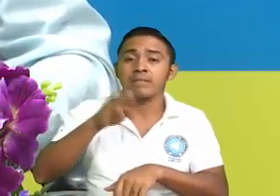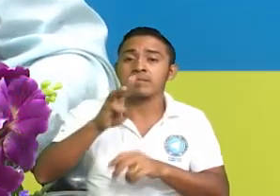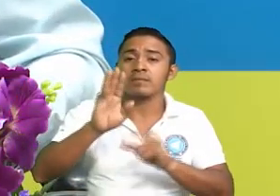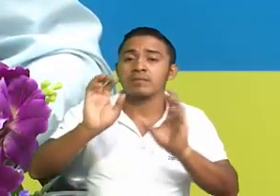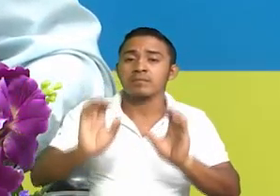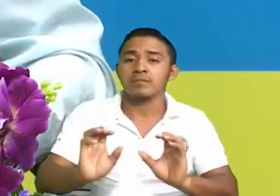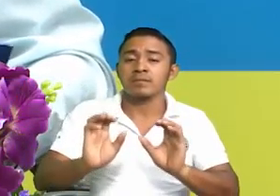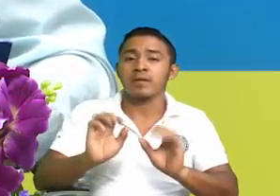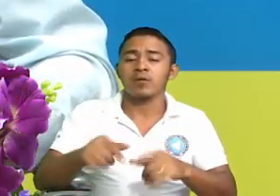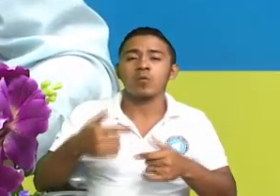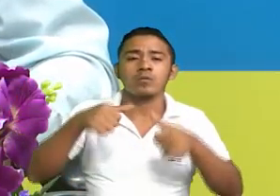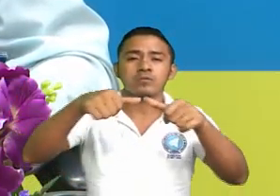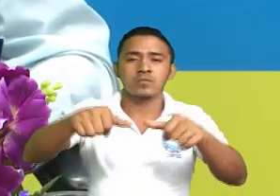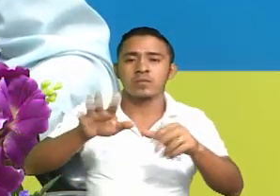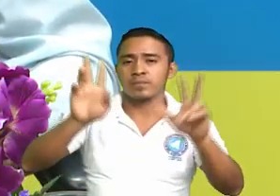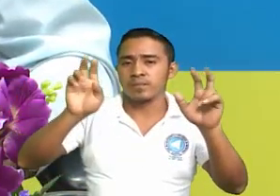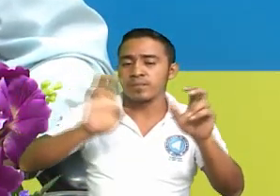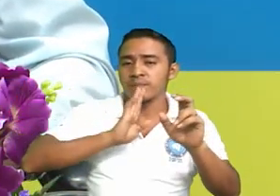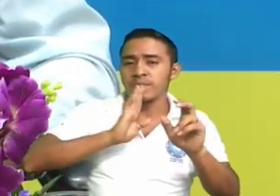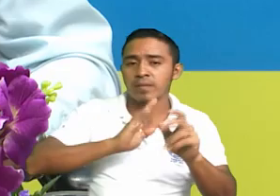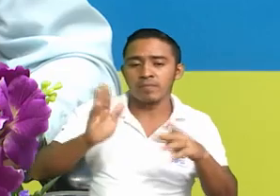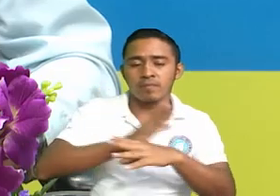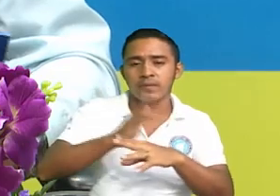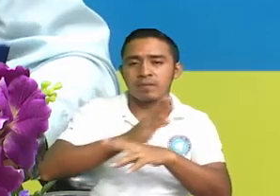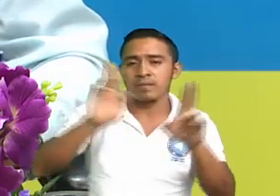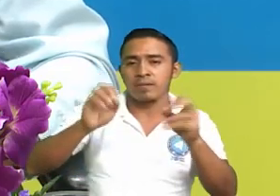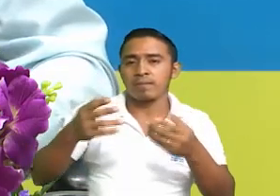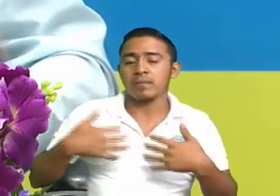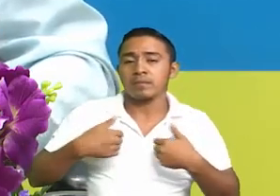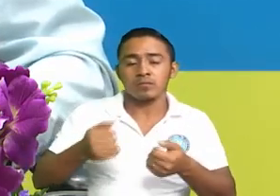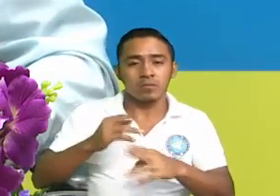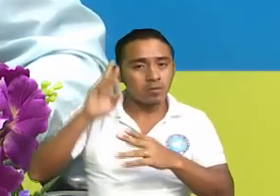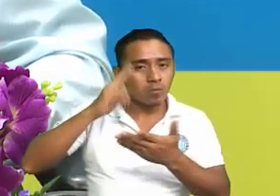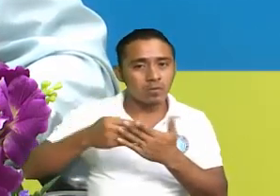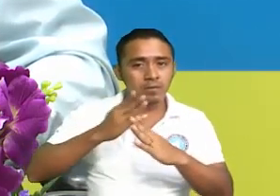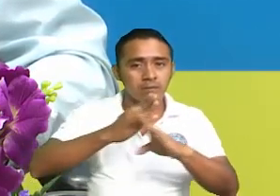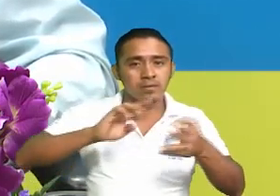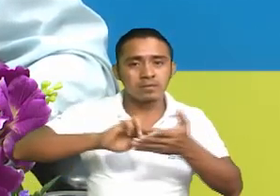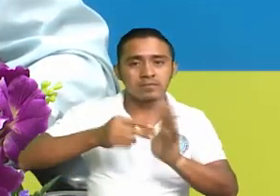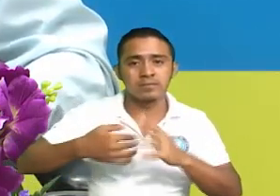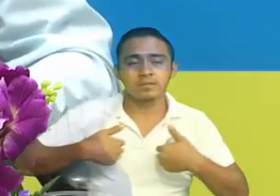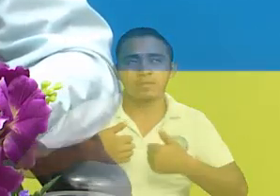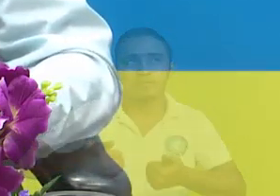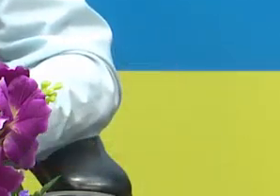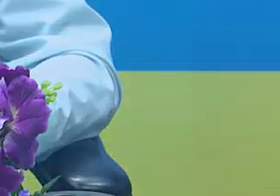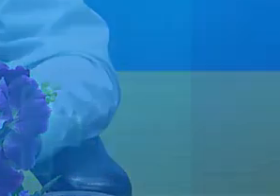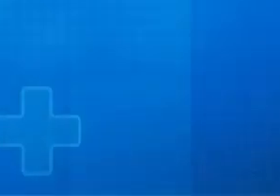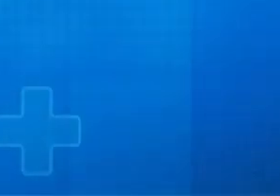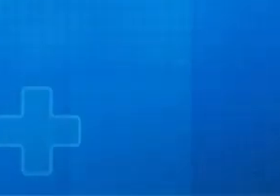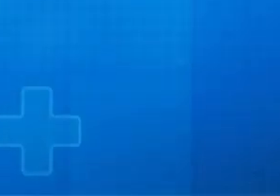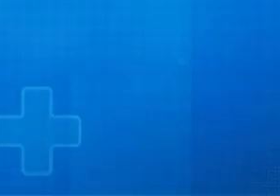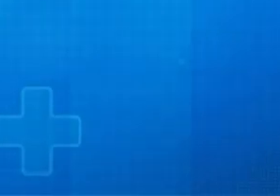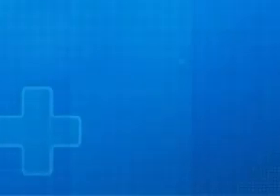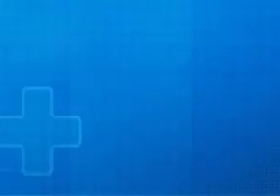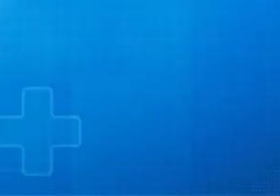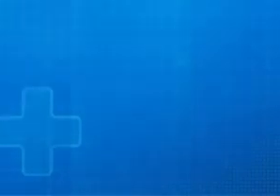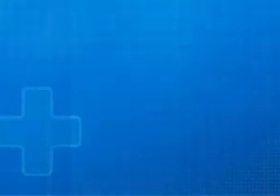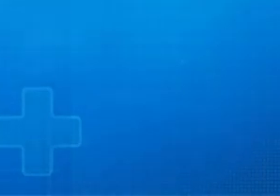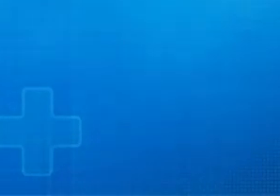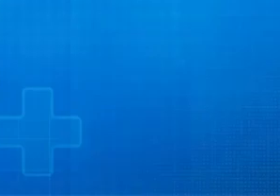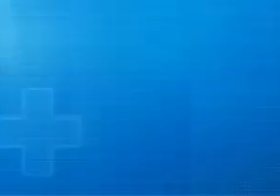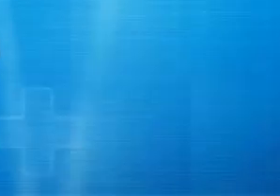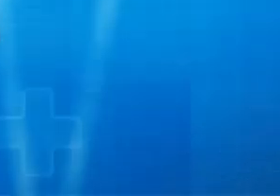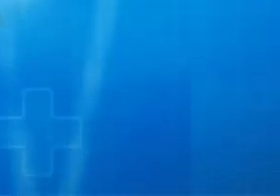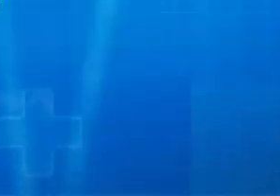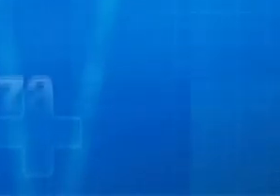el año, los seis meses de edad, y su respectivo sustento, además de su leche materna. Claro que sí. Agradecemos, amigos televidentes, su fiel sintonía. Le